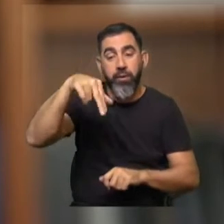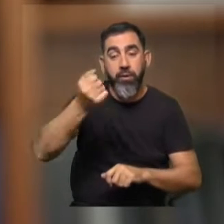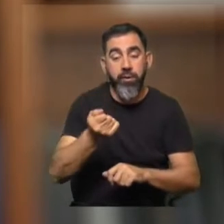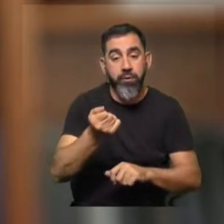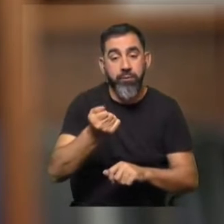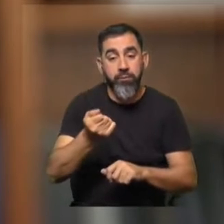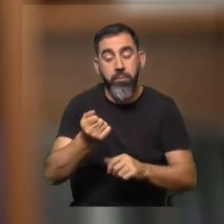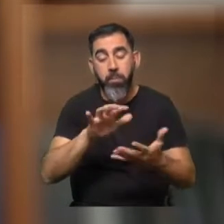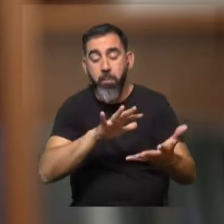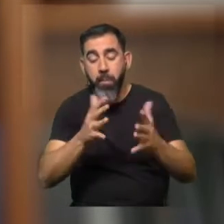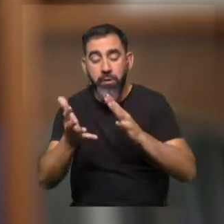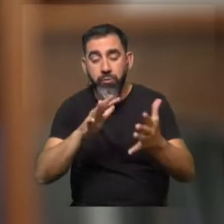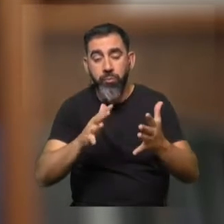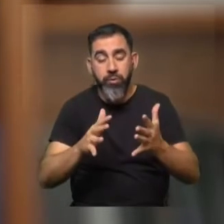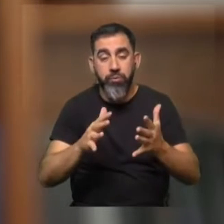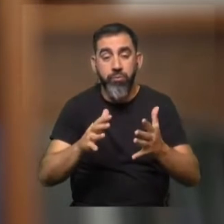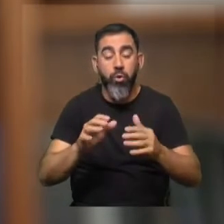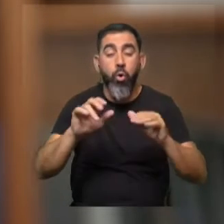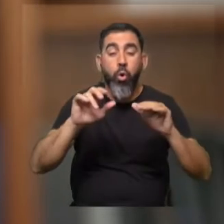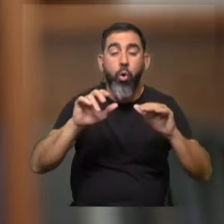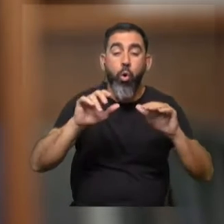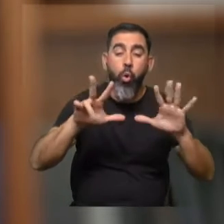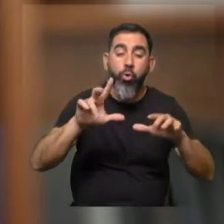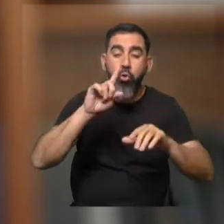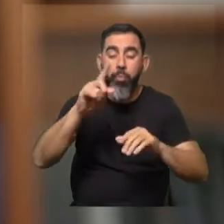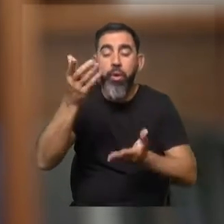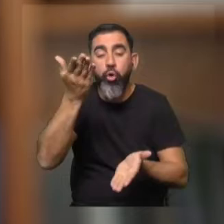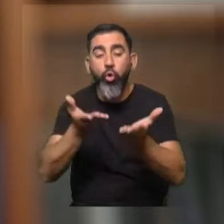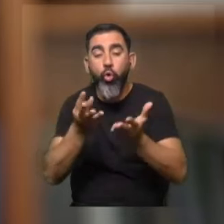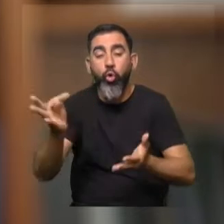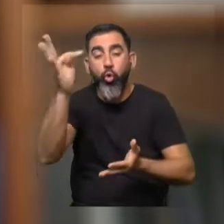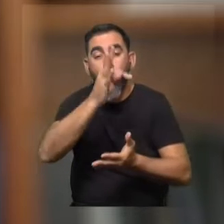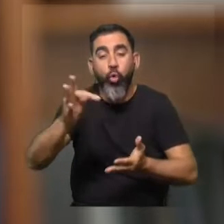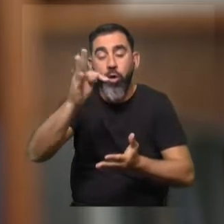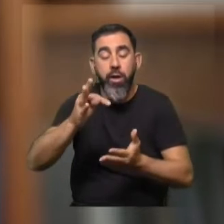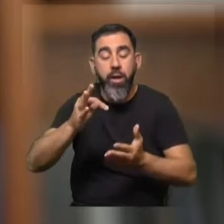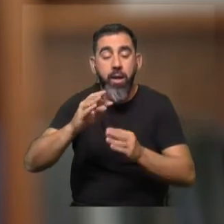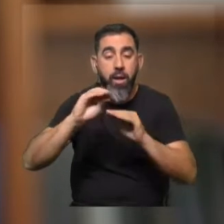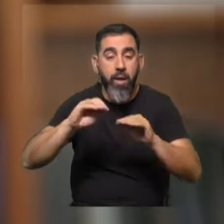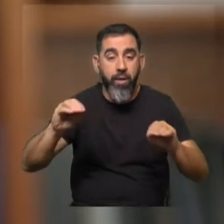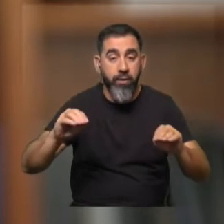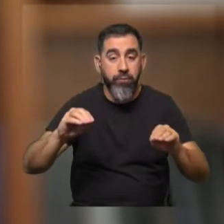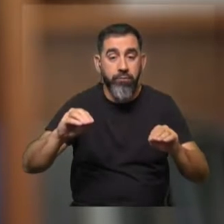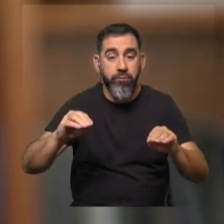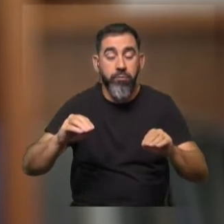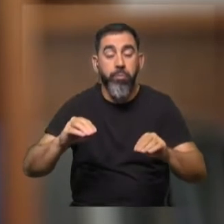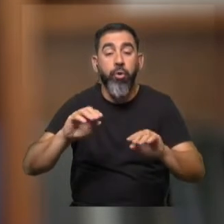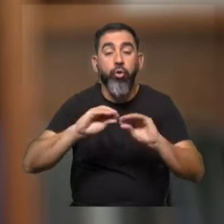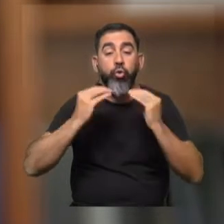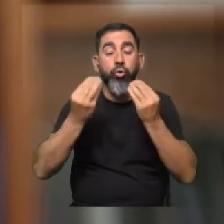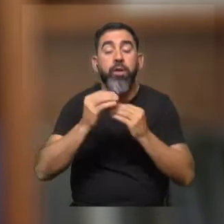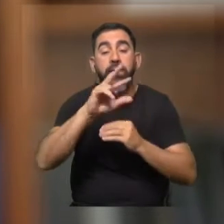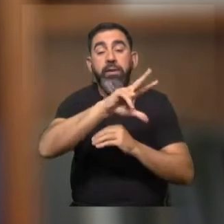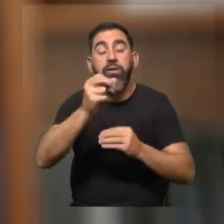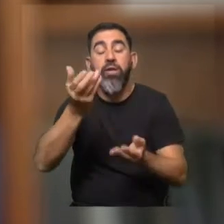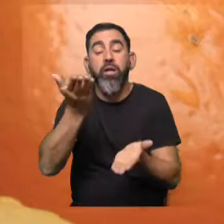números sería unas 8.000 toneladas de residuos de limón para producir 300 toneladas